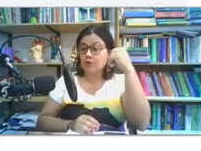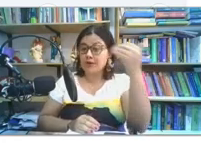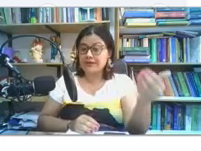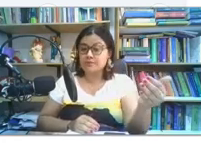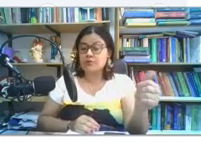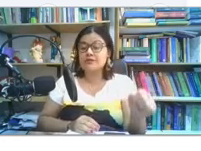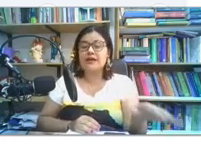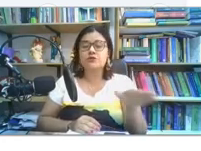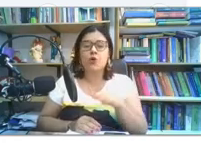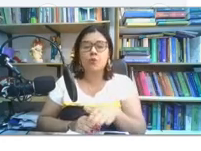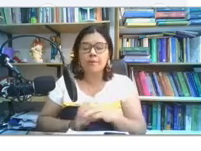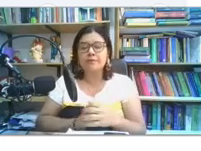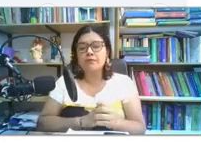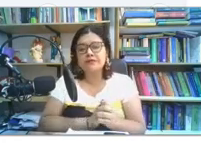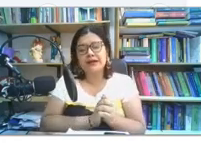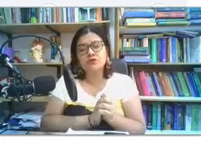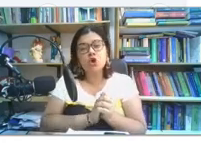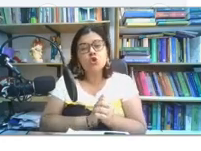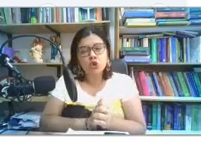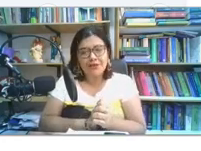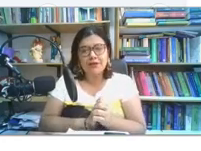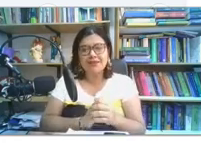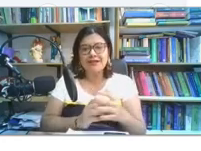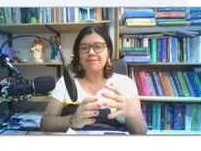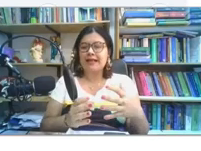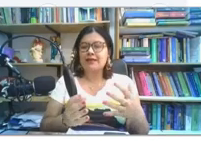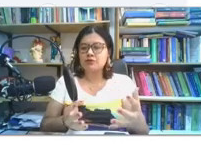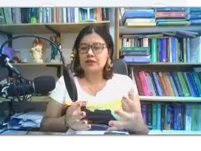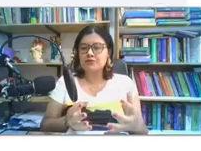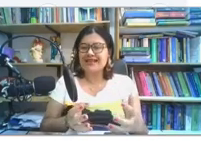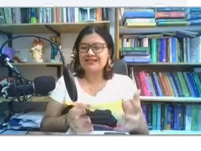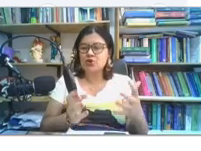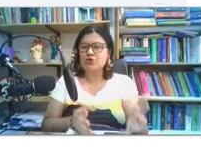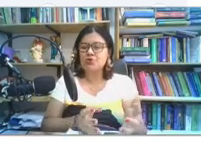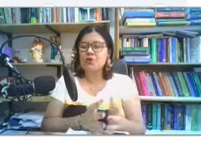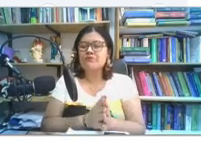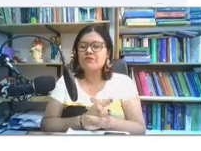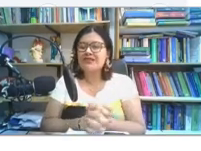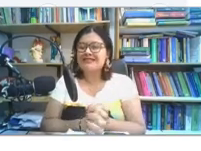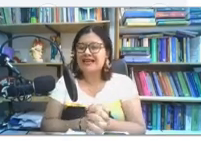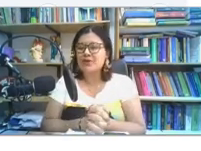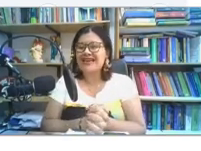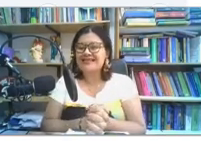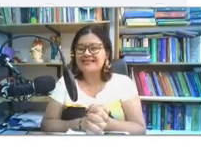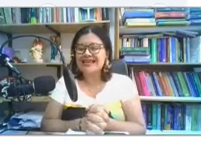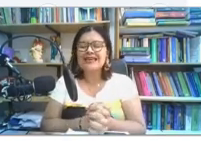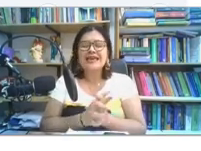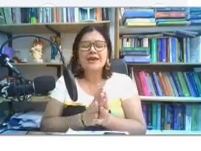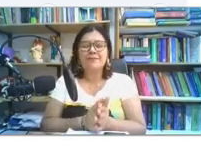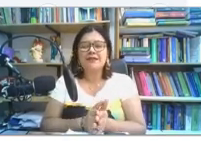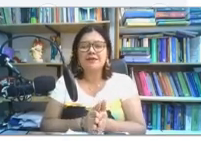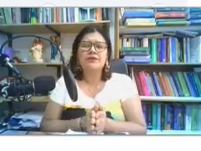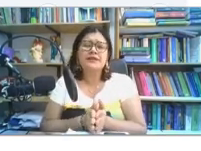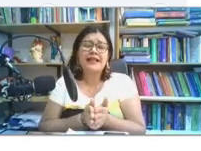cuando veas publicidad o bomber publicitarios no darle a emitir para que nuestros anunciantes continúen financiando este